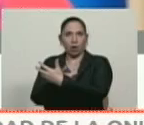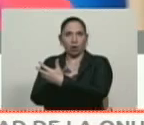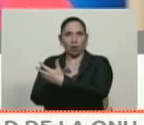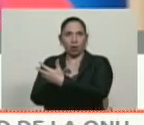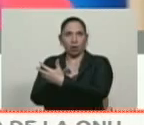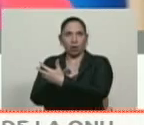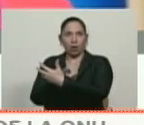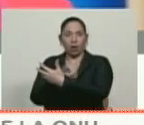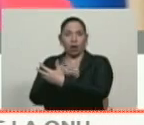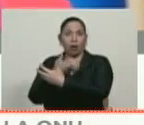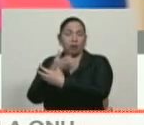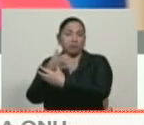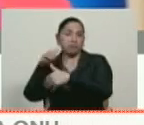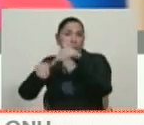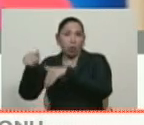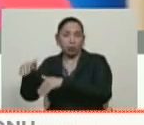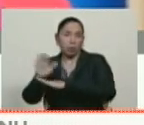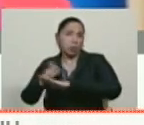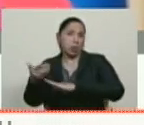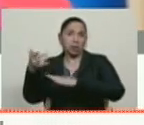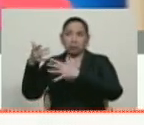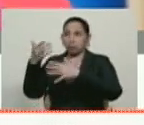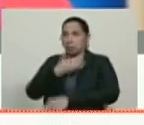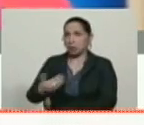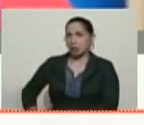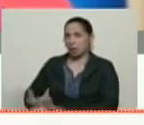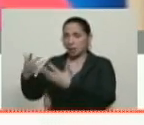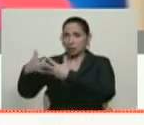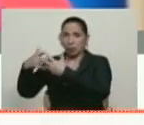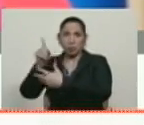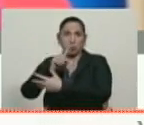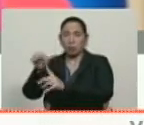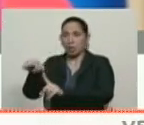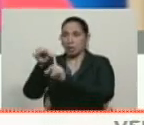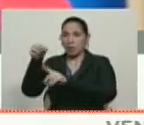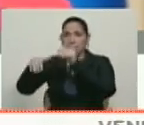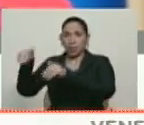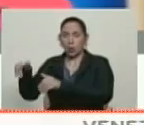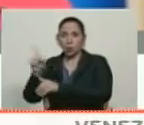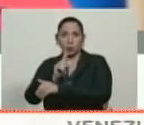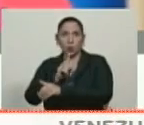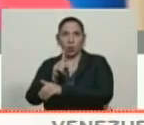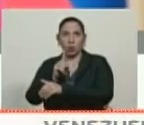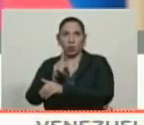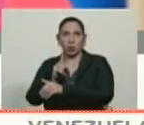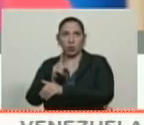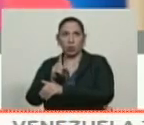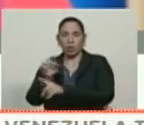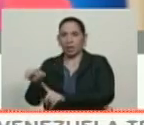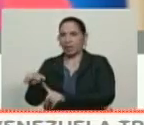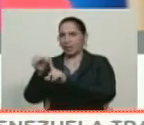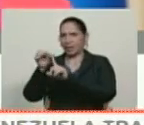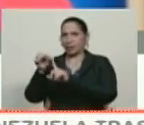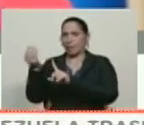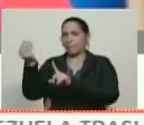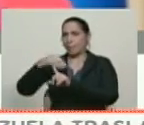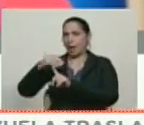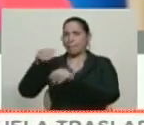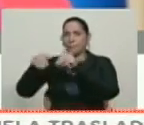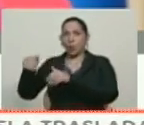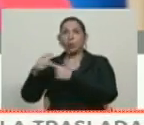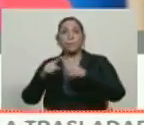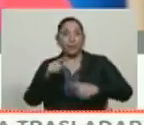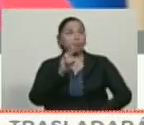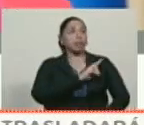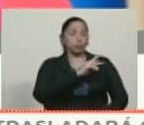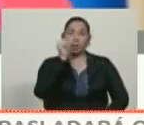afición por los votos, porque el presidente de los Estados Unidos no lo eligen los votos. Es decir, no sale electo el que saca más votos. Pero en Venezuela